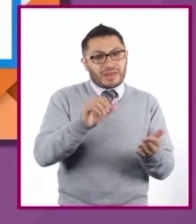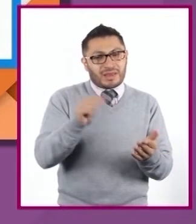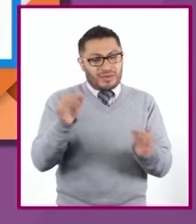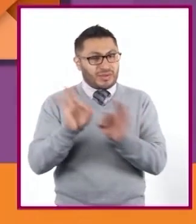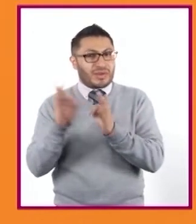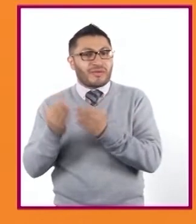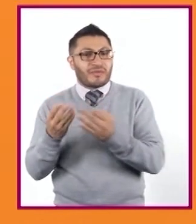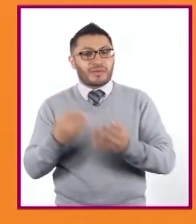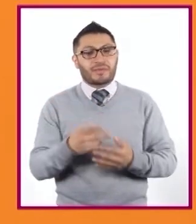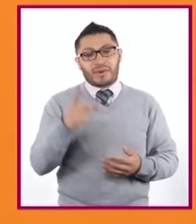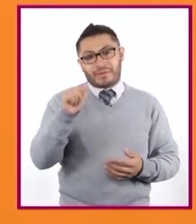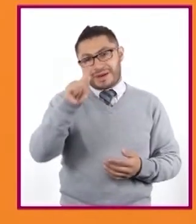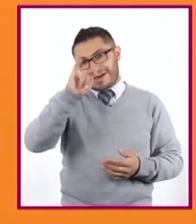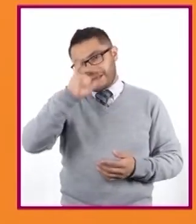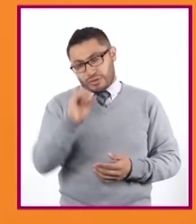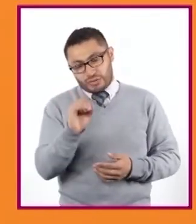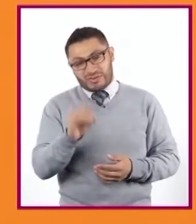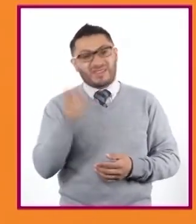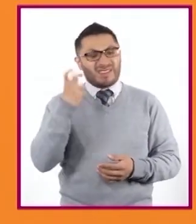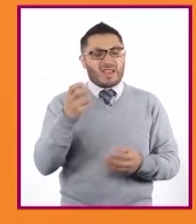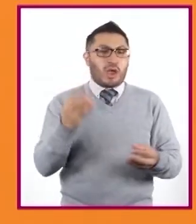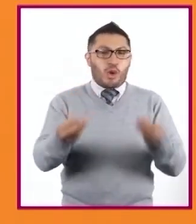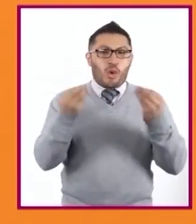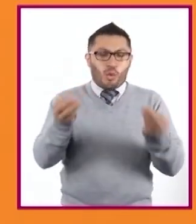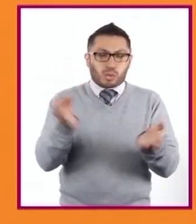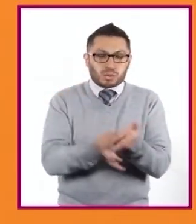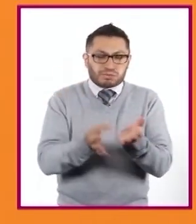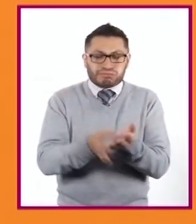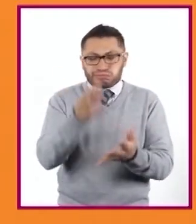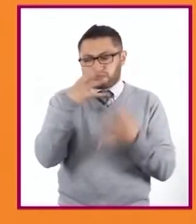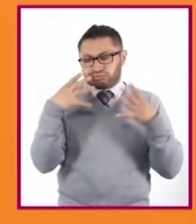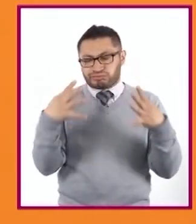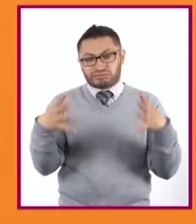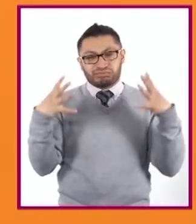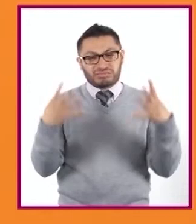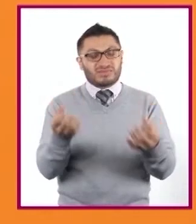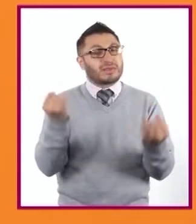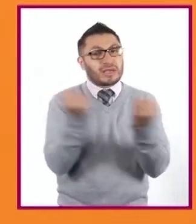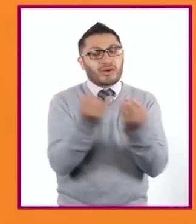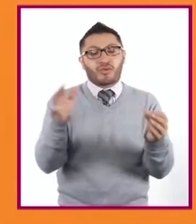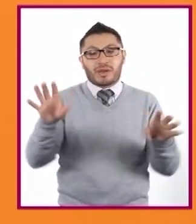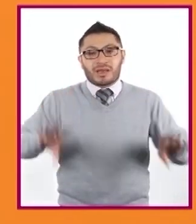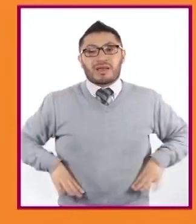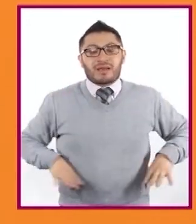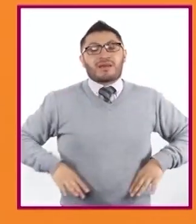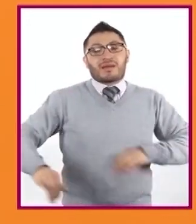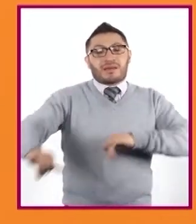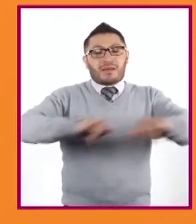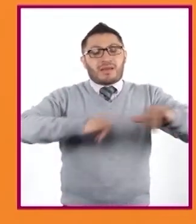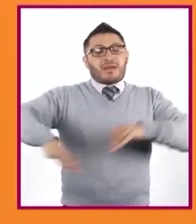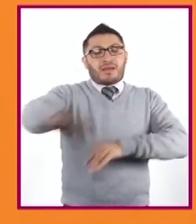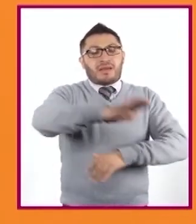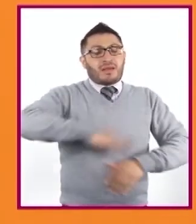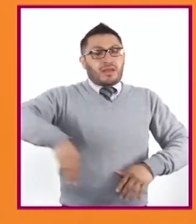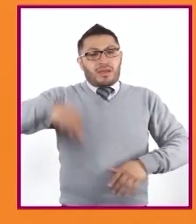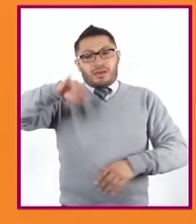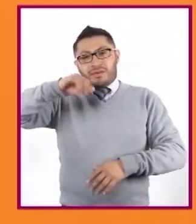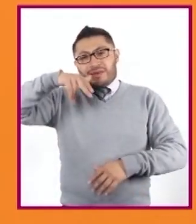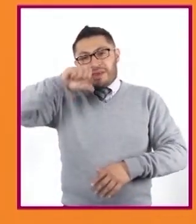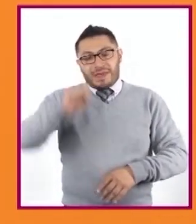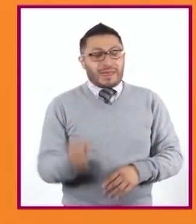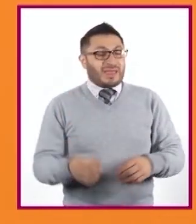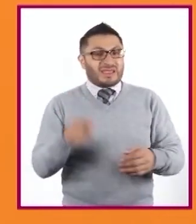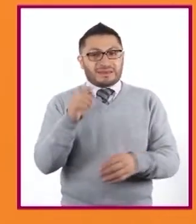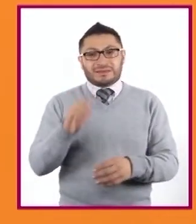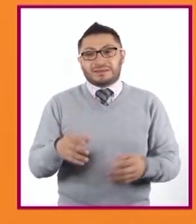patio. Debido al volumen de minerales, así como las condiciones geográficas de minas y haciendas de beneficio o